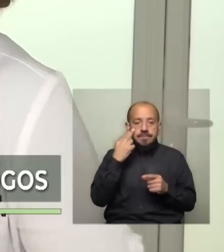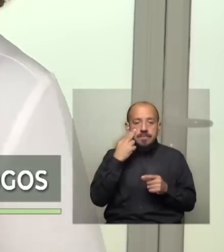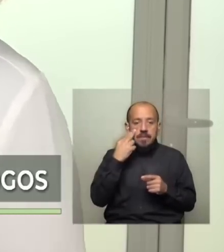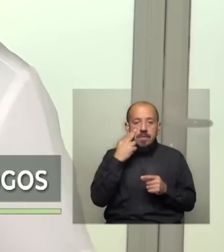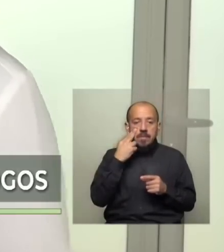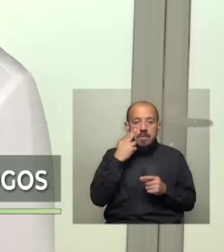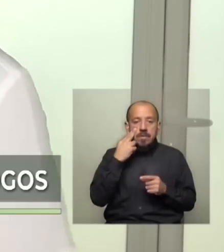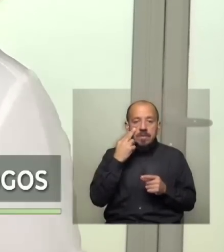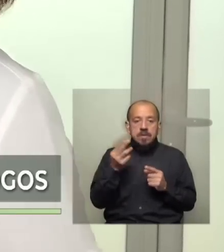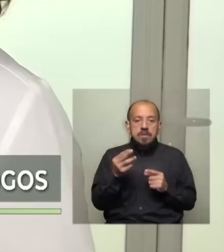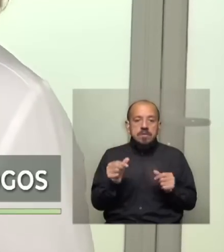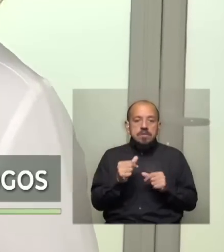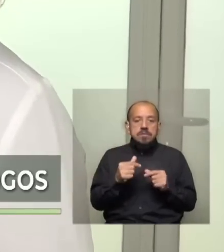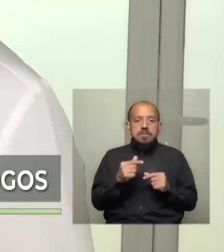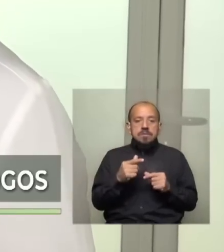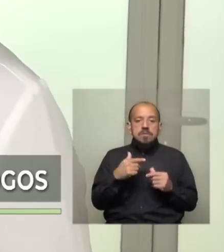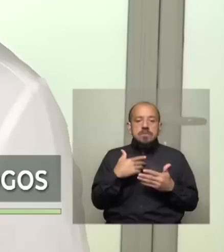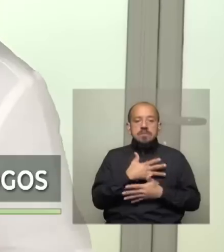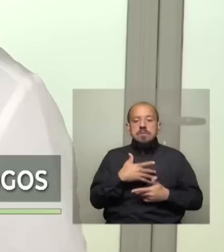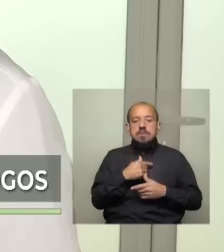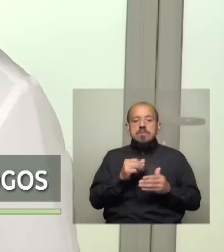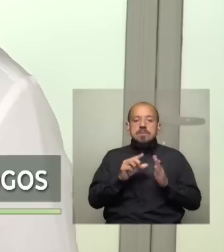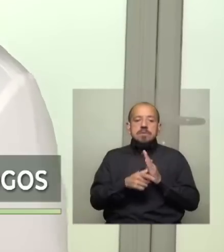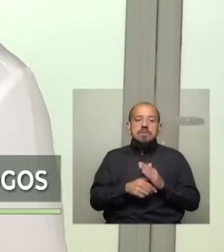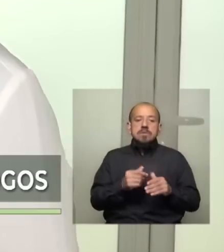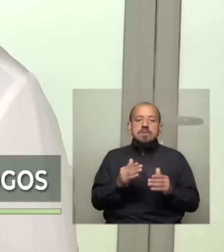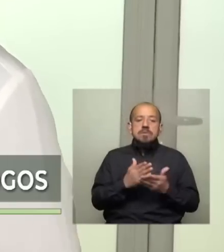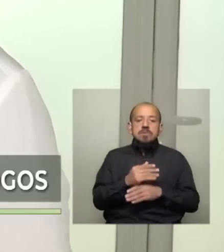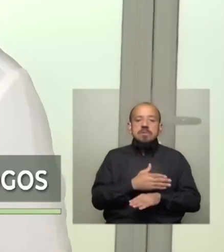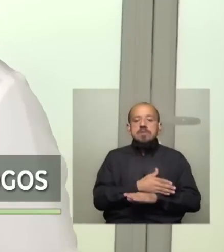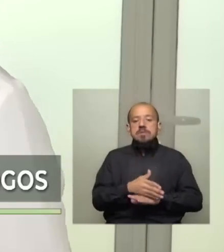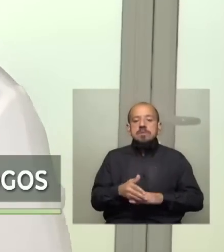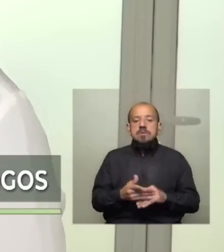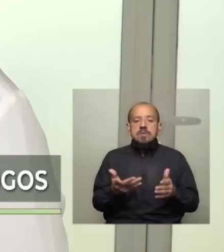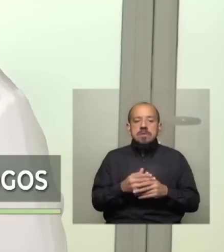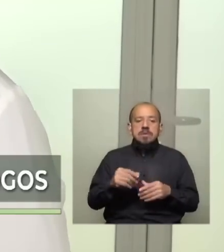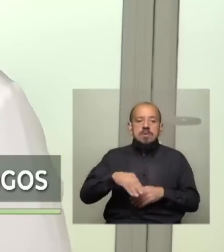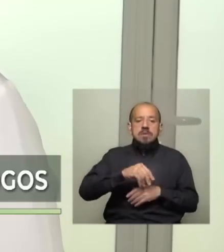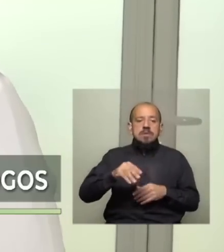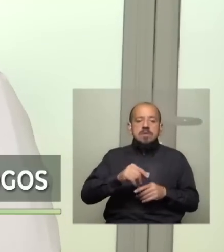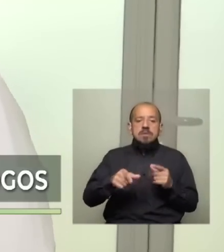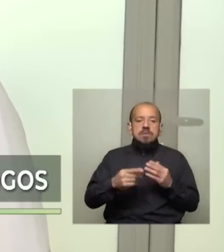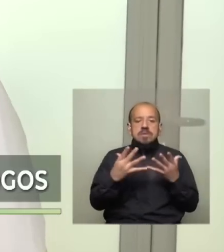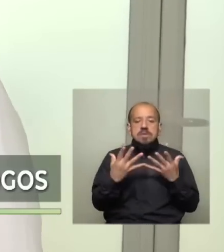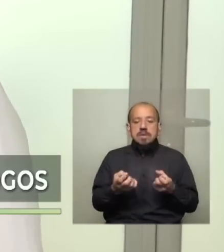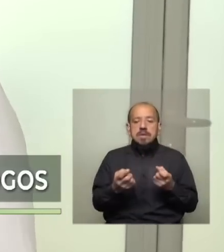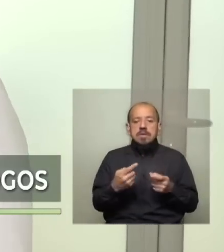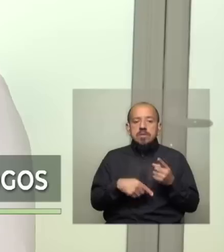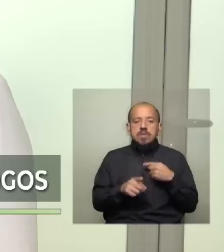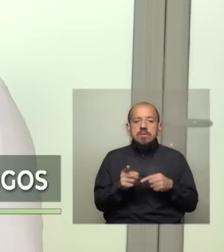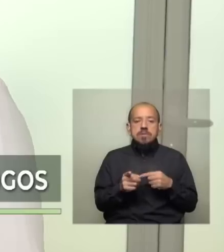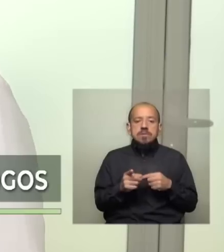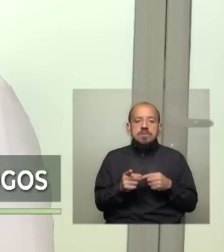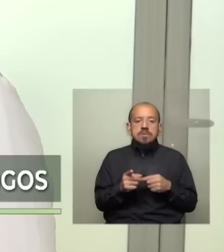si nosotros hacíamos baños por ejemplo muy largos eso siempre hace mal ahora con el agua más salada bueno puede secar un poco más la piel Así que las